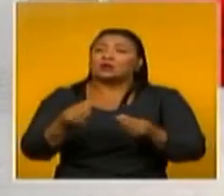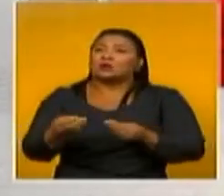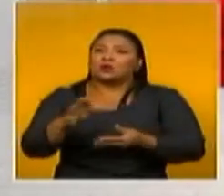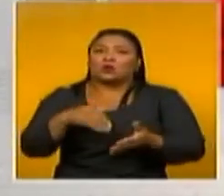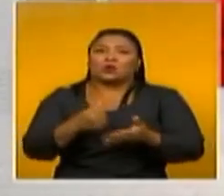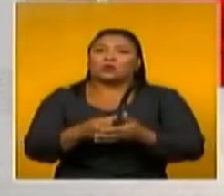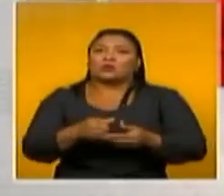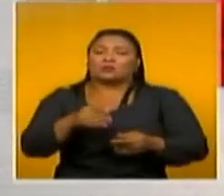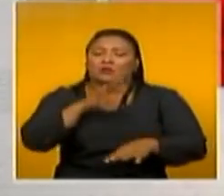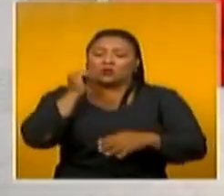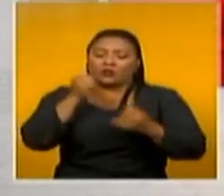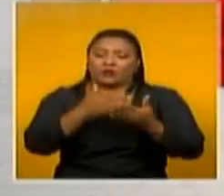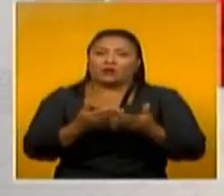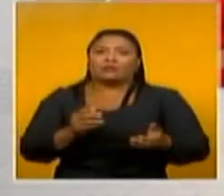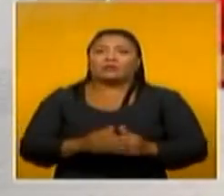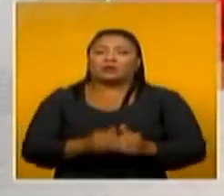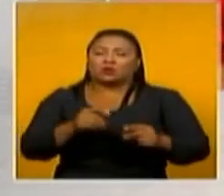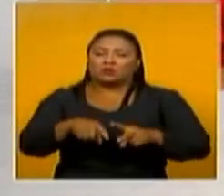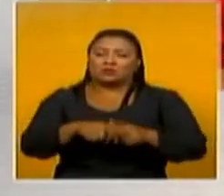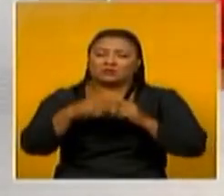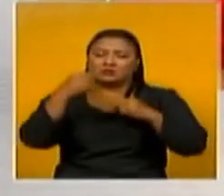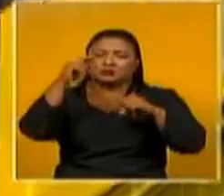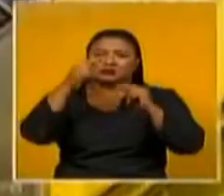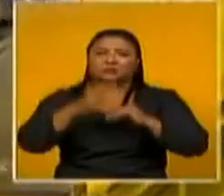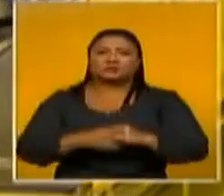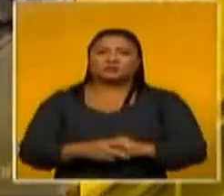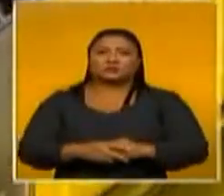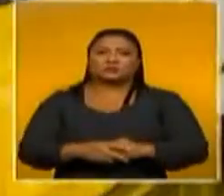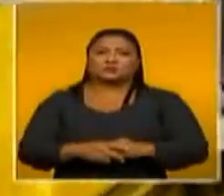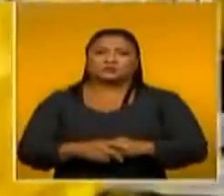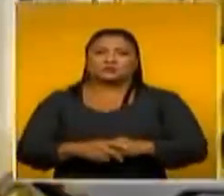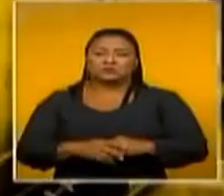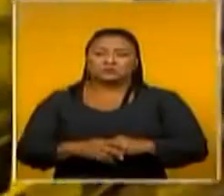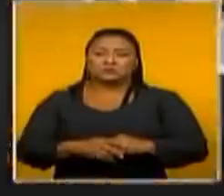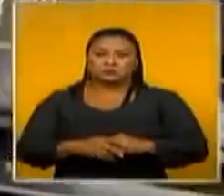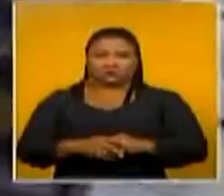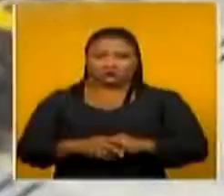extorsión y microtráfico. Aquí empezamos.